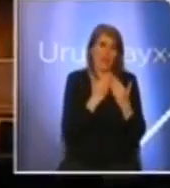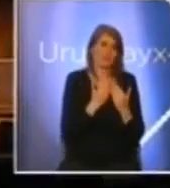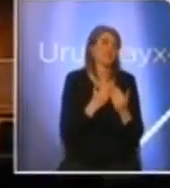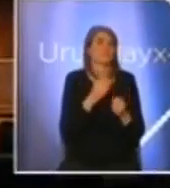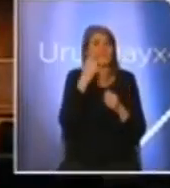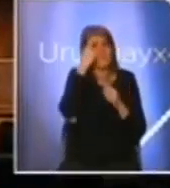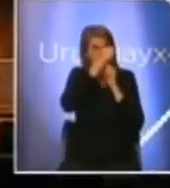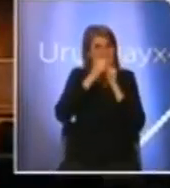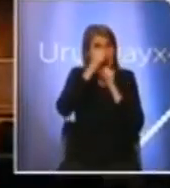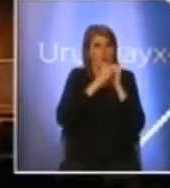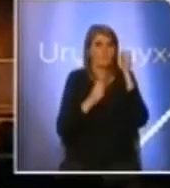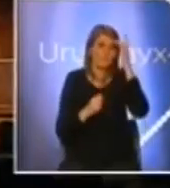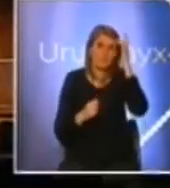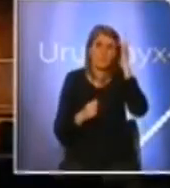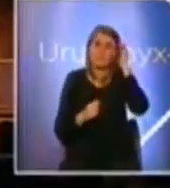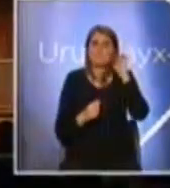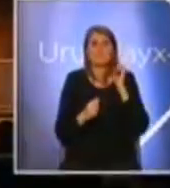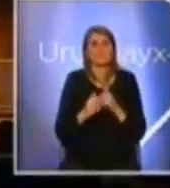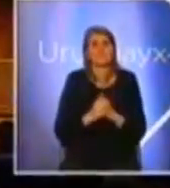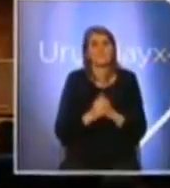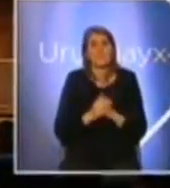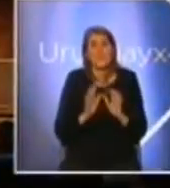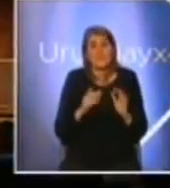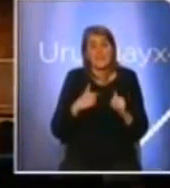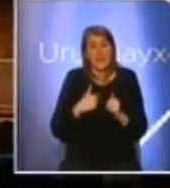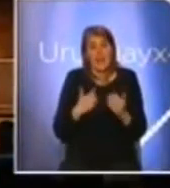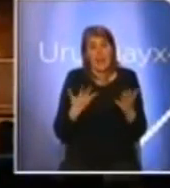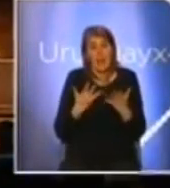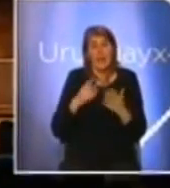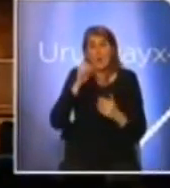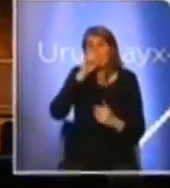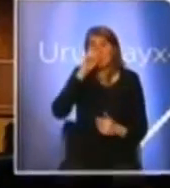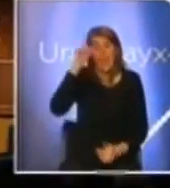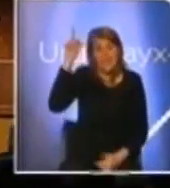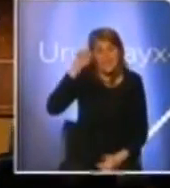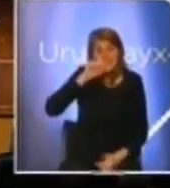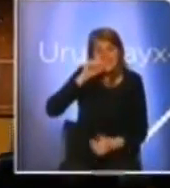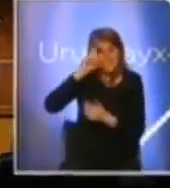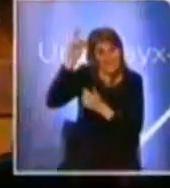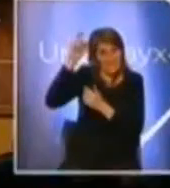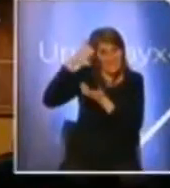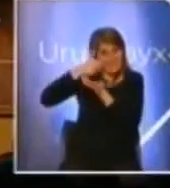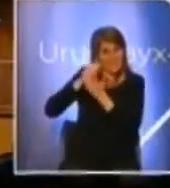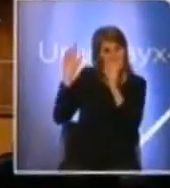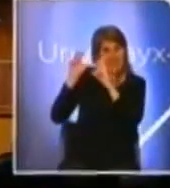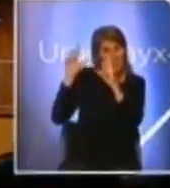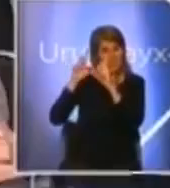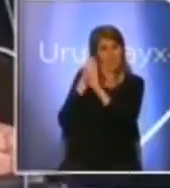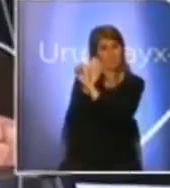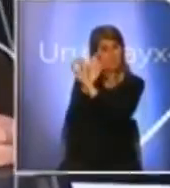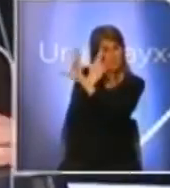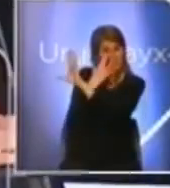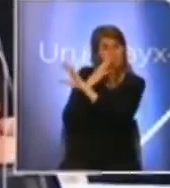a poner de pie para recibir desde Buenos Aires la ponencia del